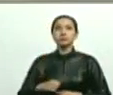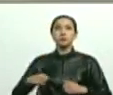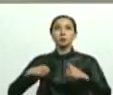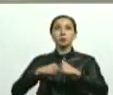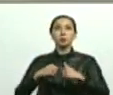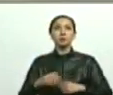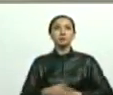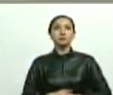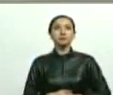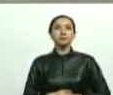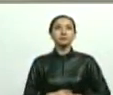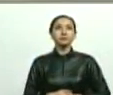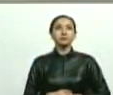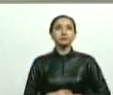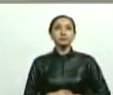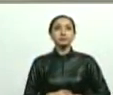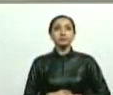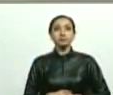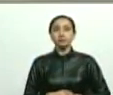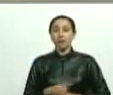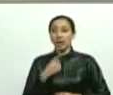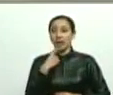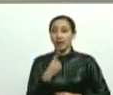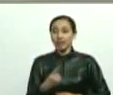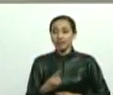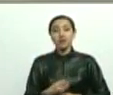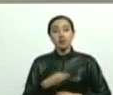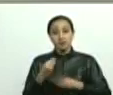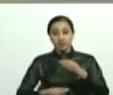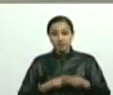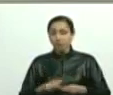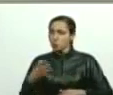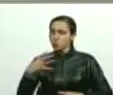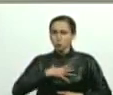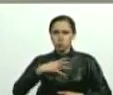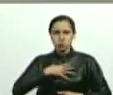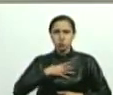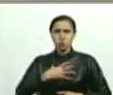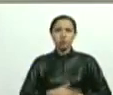Ah, exactamente lo que dice Diosdado. Ha pasado, pero no han podido.